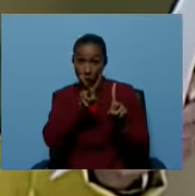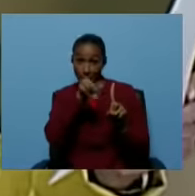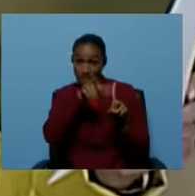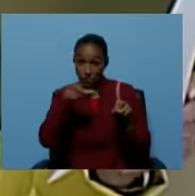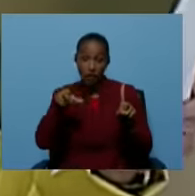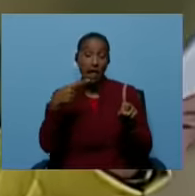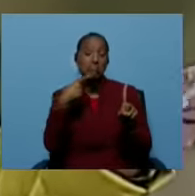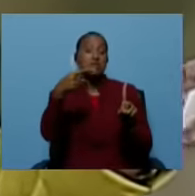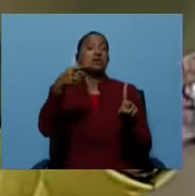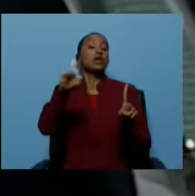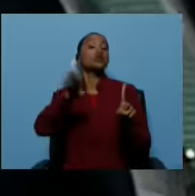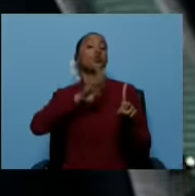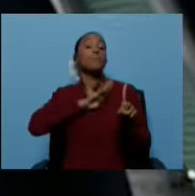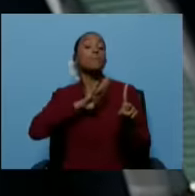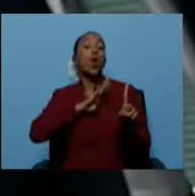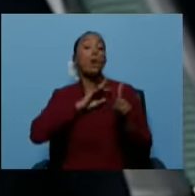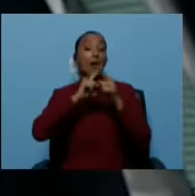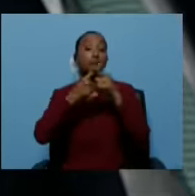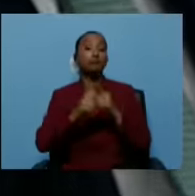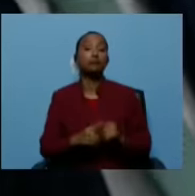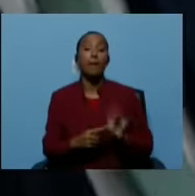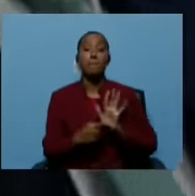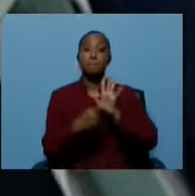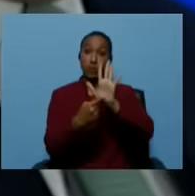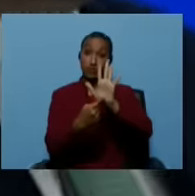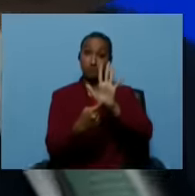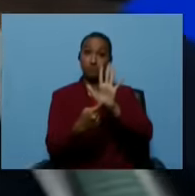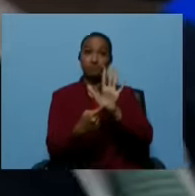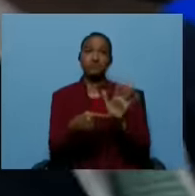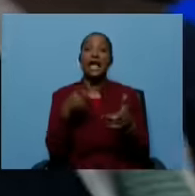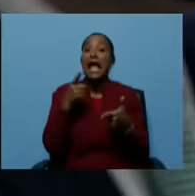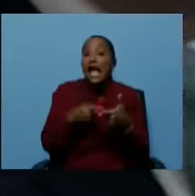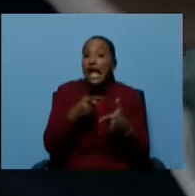Por cierto, que en el mapa electoral publicado,